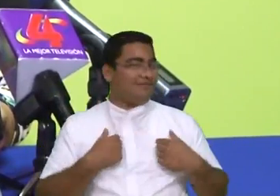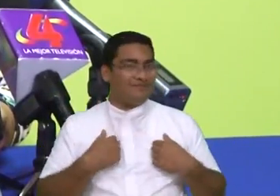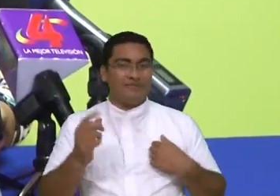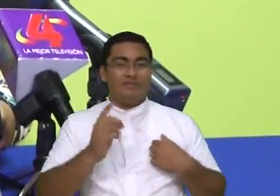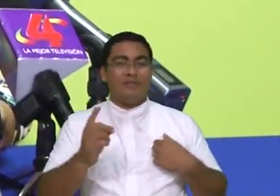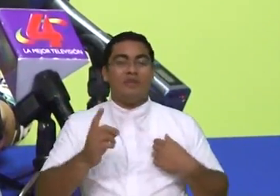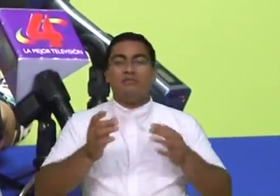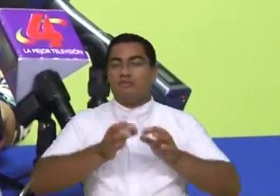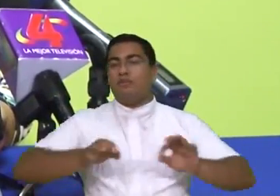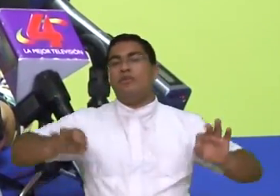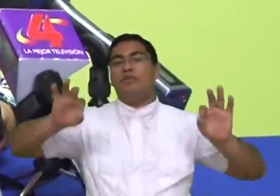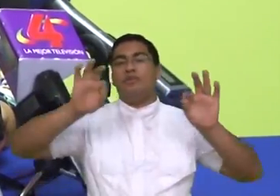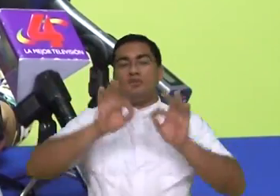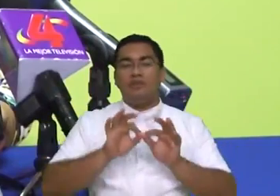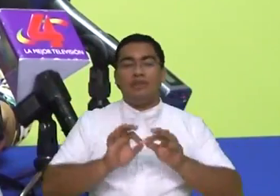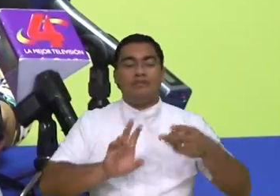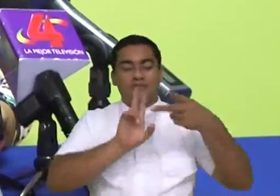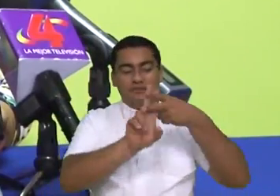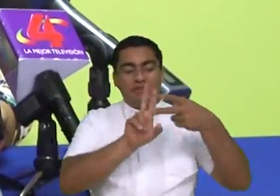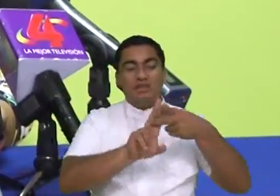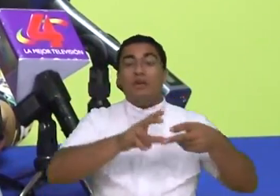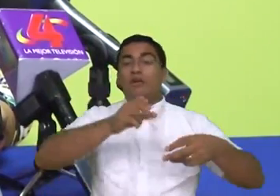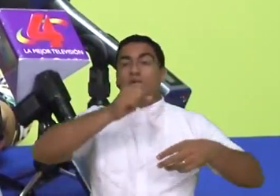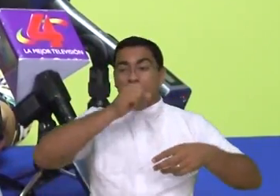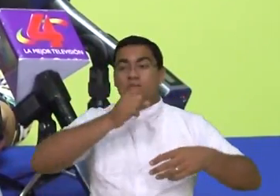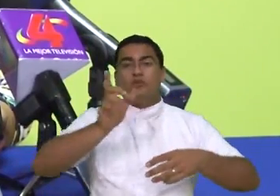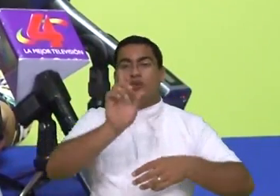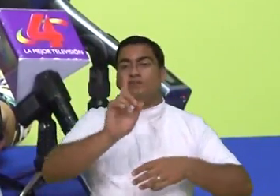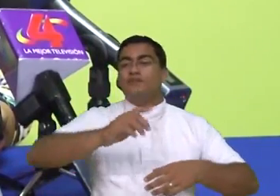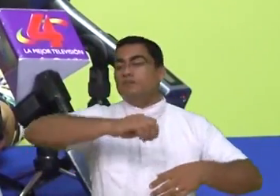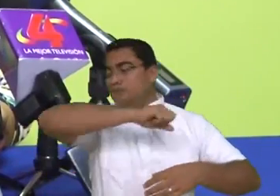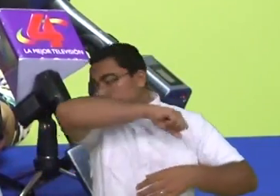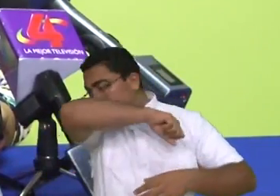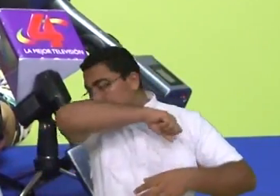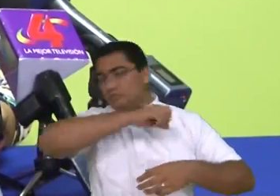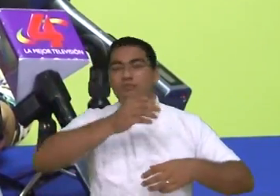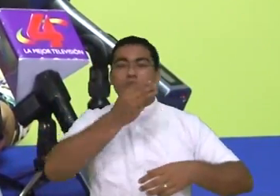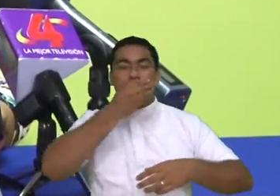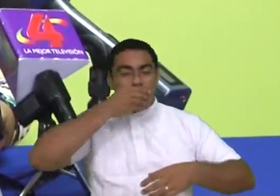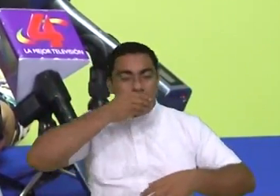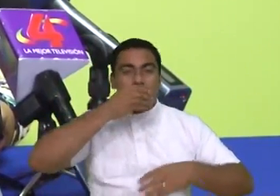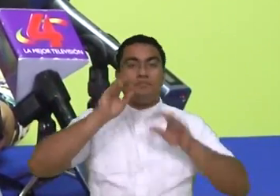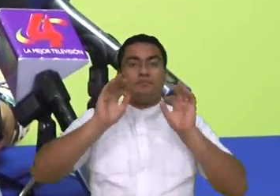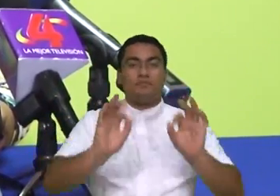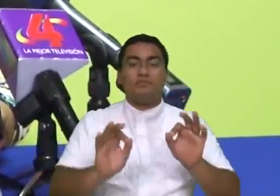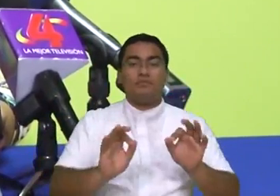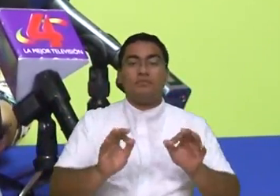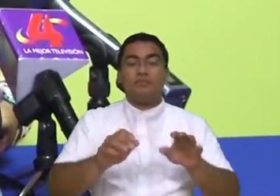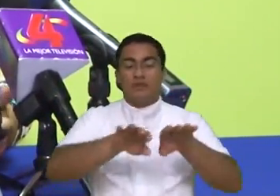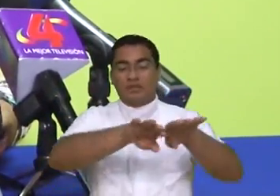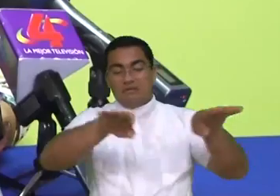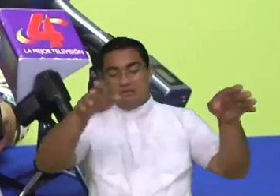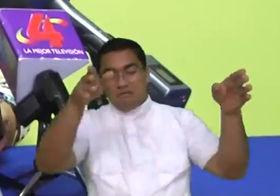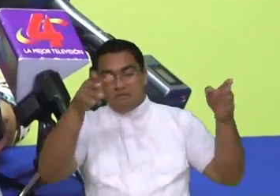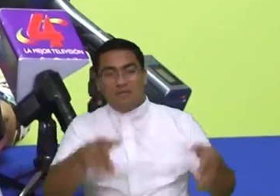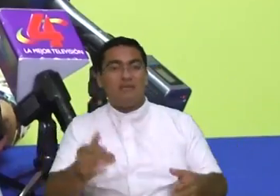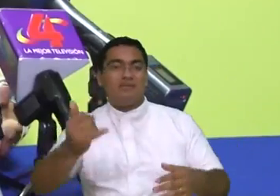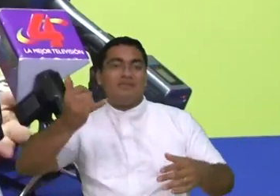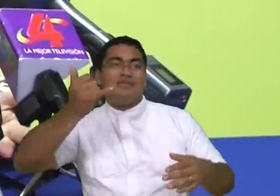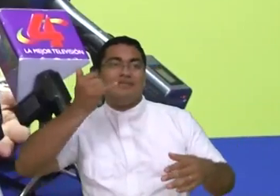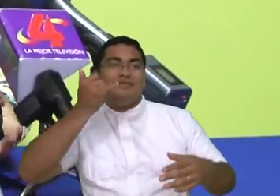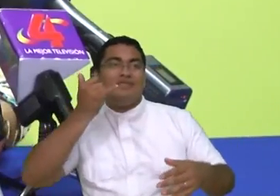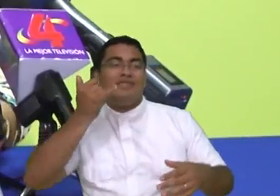un pañuelito o usar el ángulo interno del codo, desinfectar los objetos o superficies, mesas,